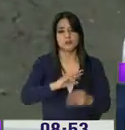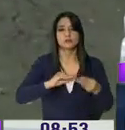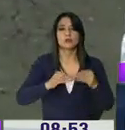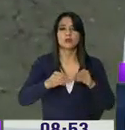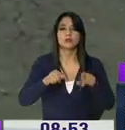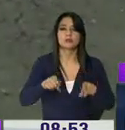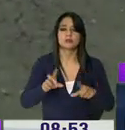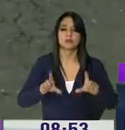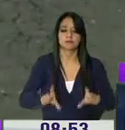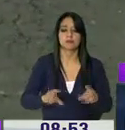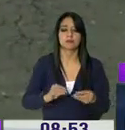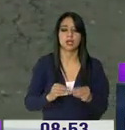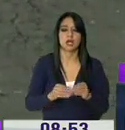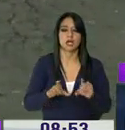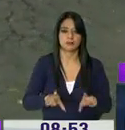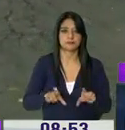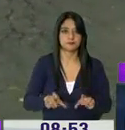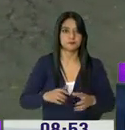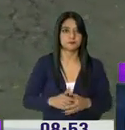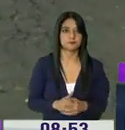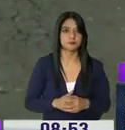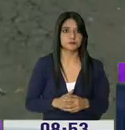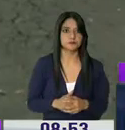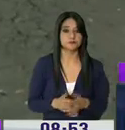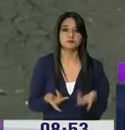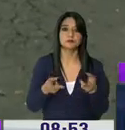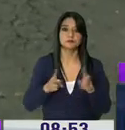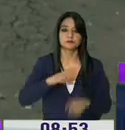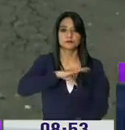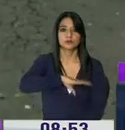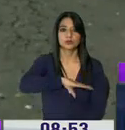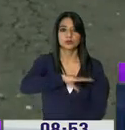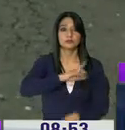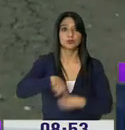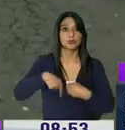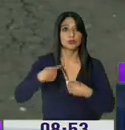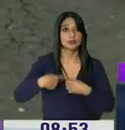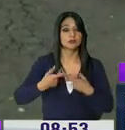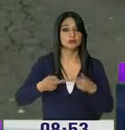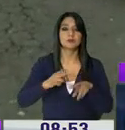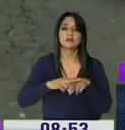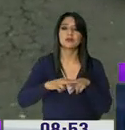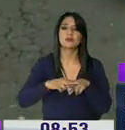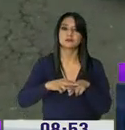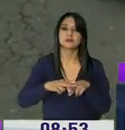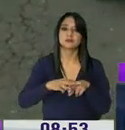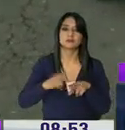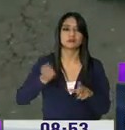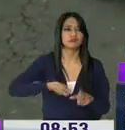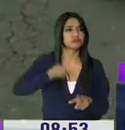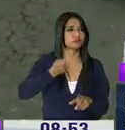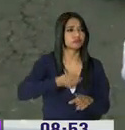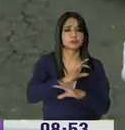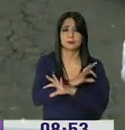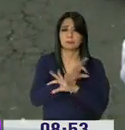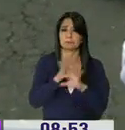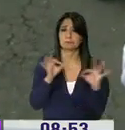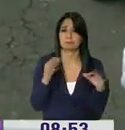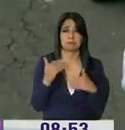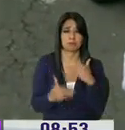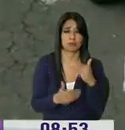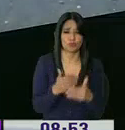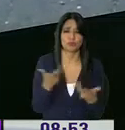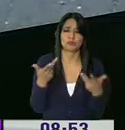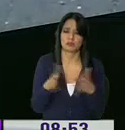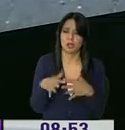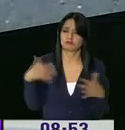de placa precisamente. Y recordemos también que a través del municipio de Quito, los taxis son desinfectados durante un proceso que ya se ha venido